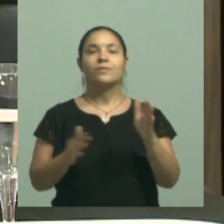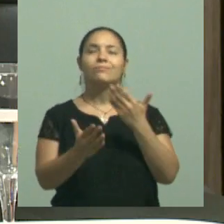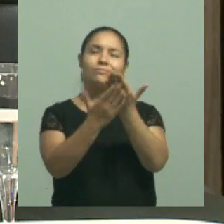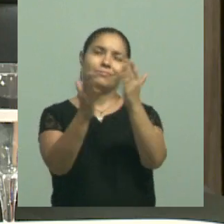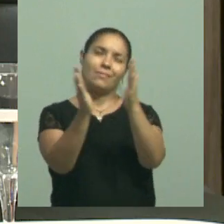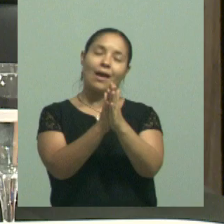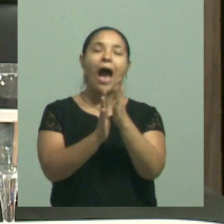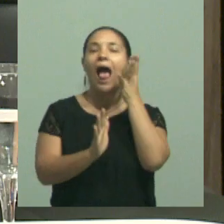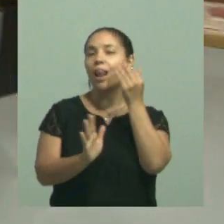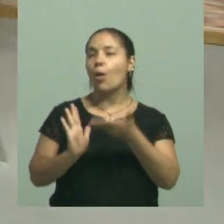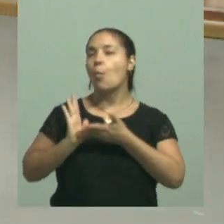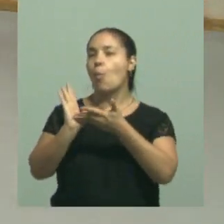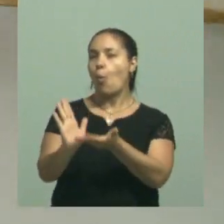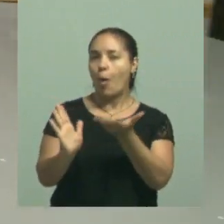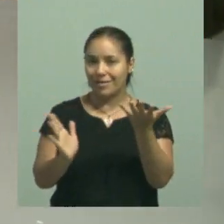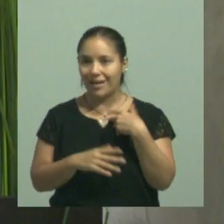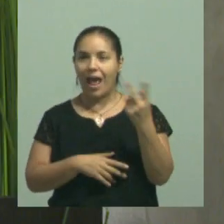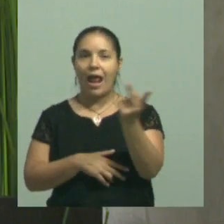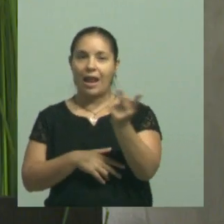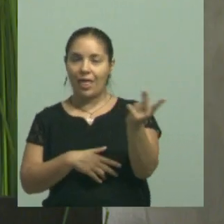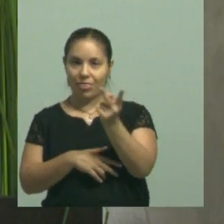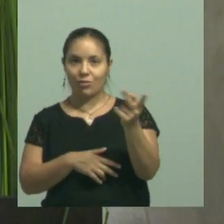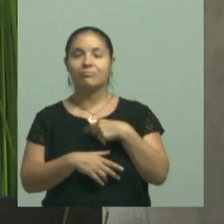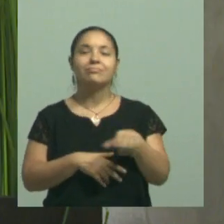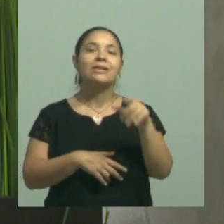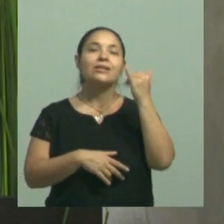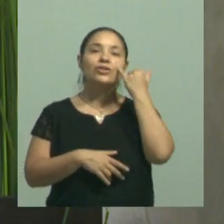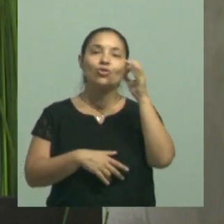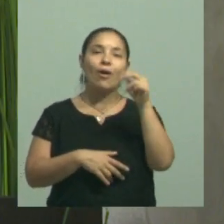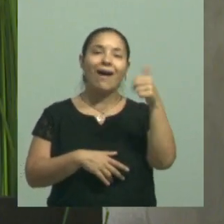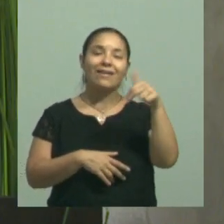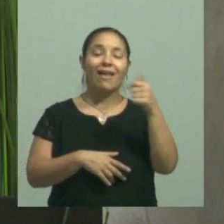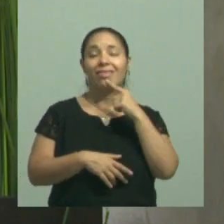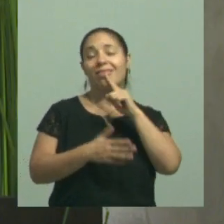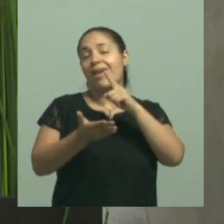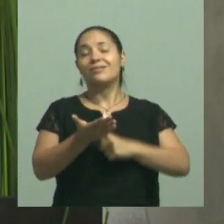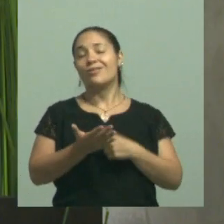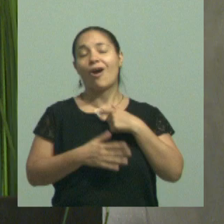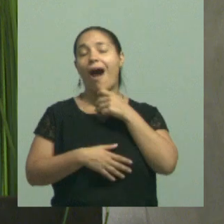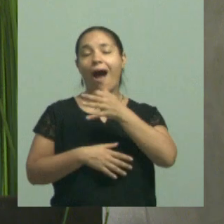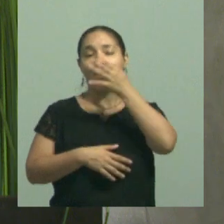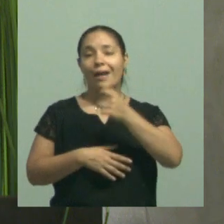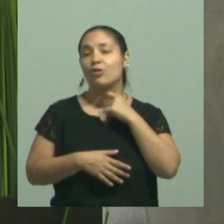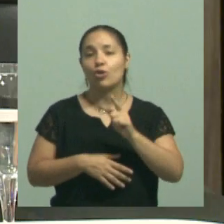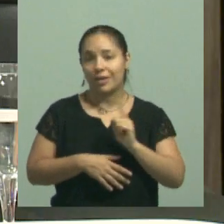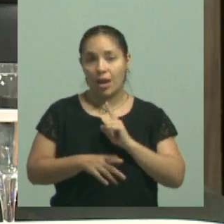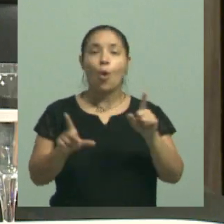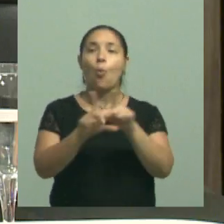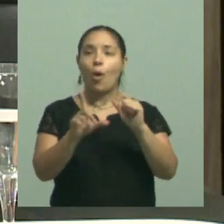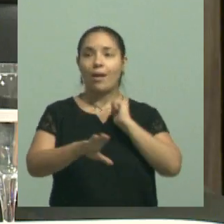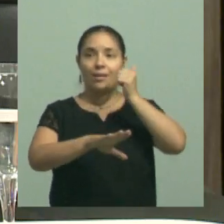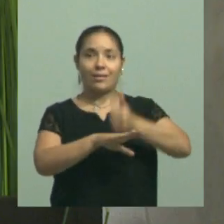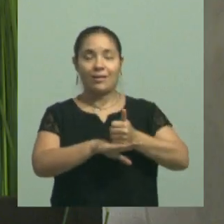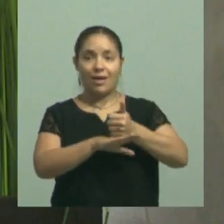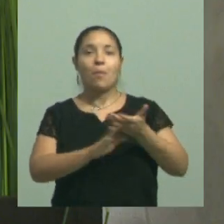demostración, ¿no? A las dos, a Joana también, que ha decidido no hablar, Joana. Dice, no quiere hablar, pero bueno, ella va así, pero sí va a demostrar